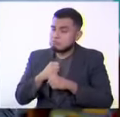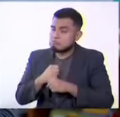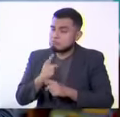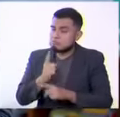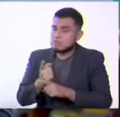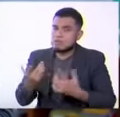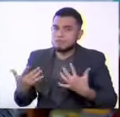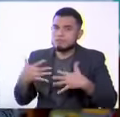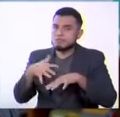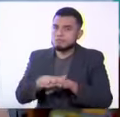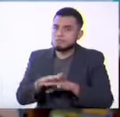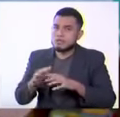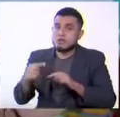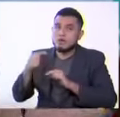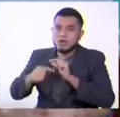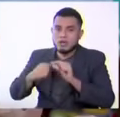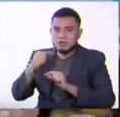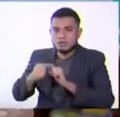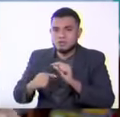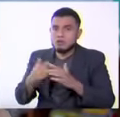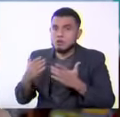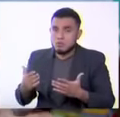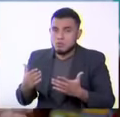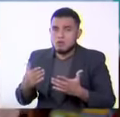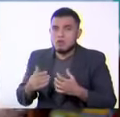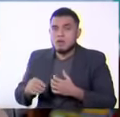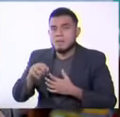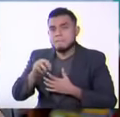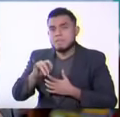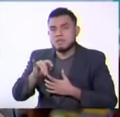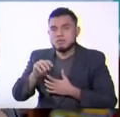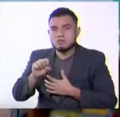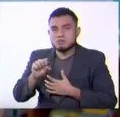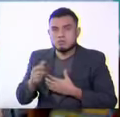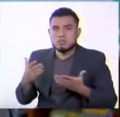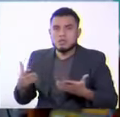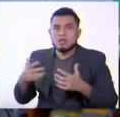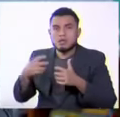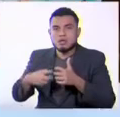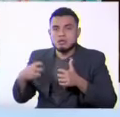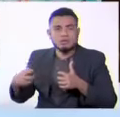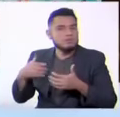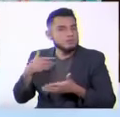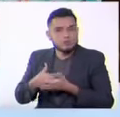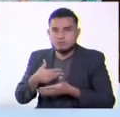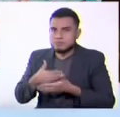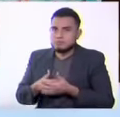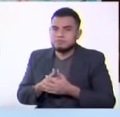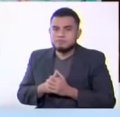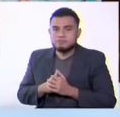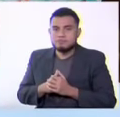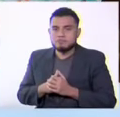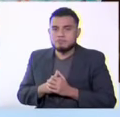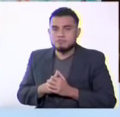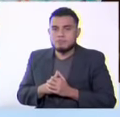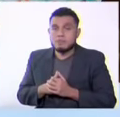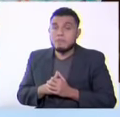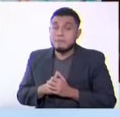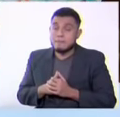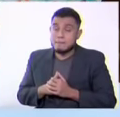exitosas de los genes, así como las mitosis de la reproducción asexual. Sin